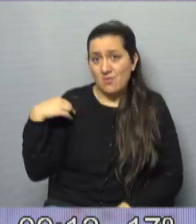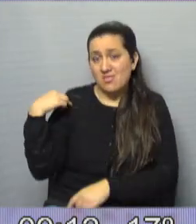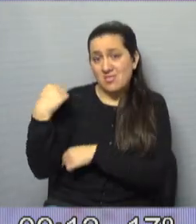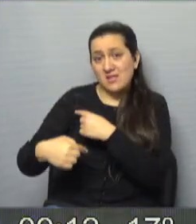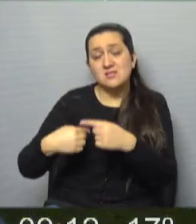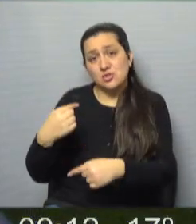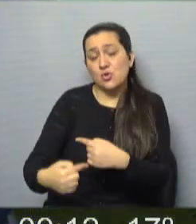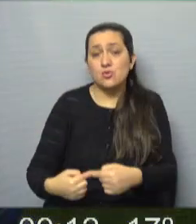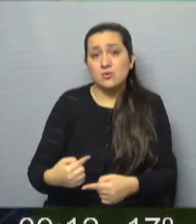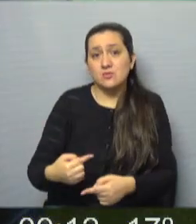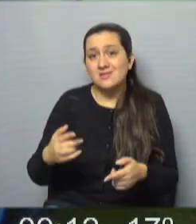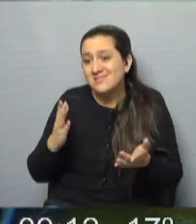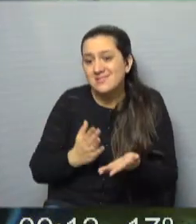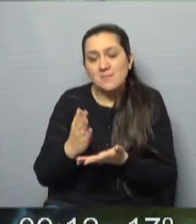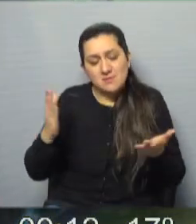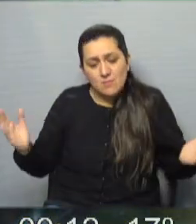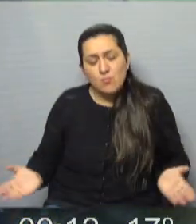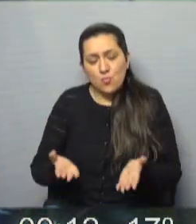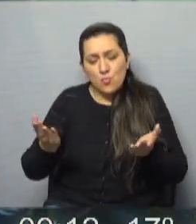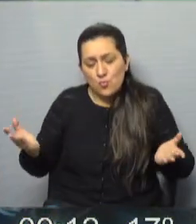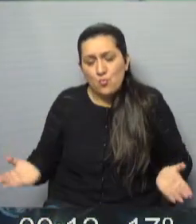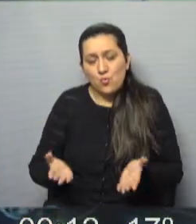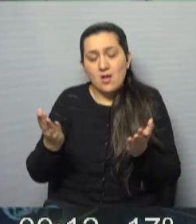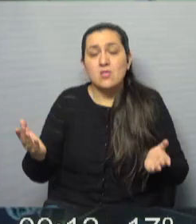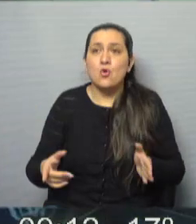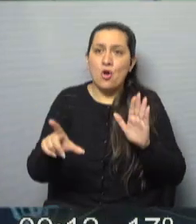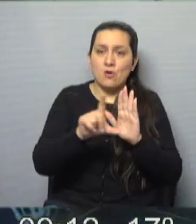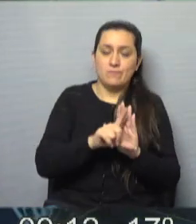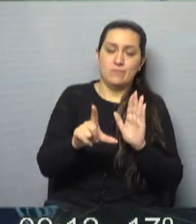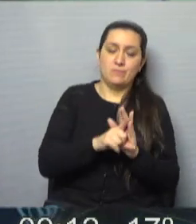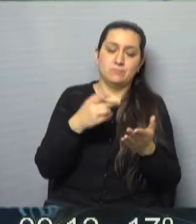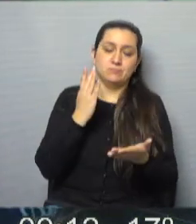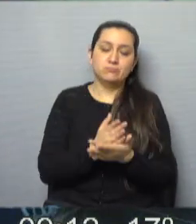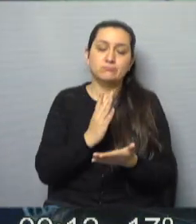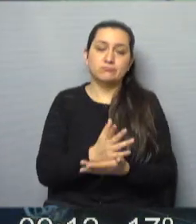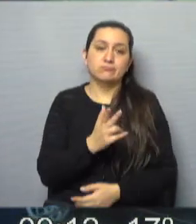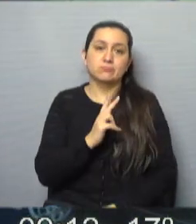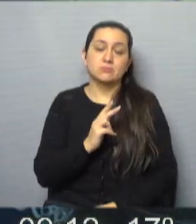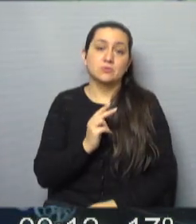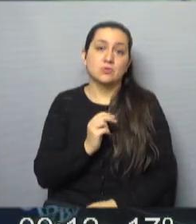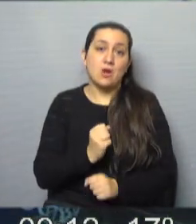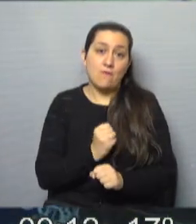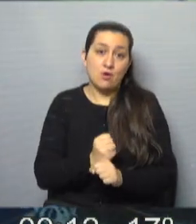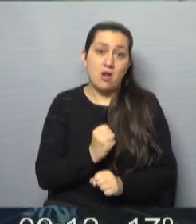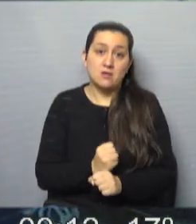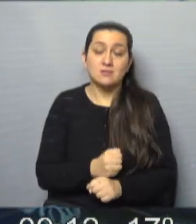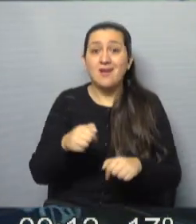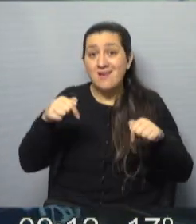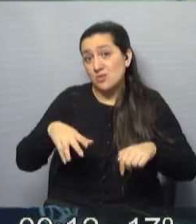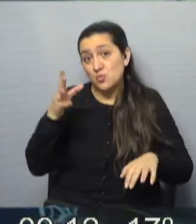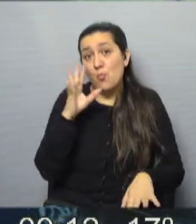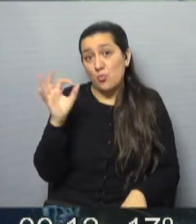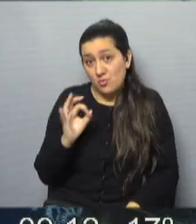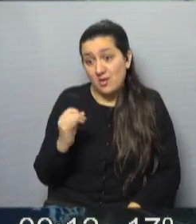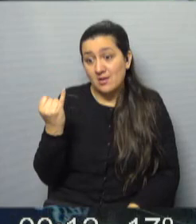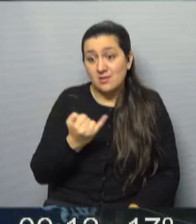de ser pujante en cuanto a leyes, derechos laborales. Esta es una oportunidad más que tiene